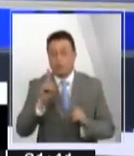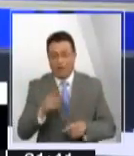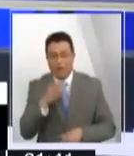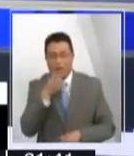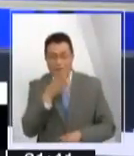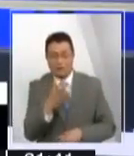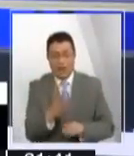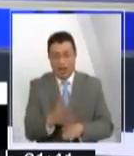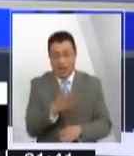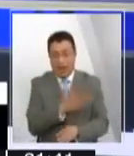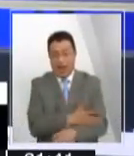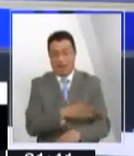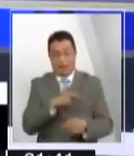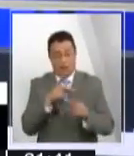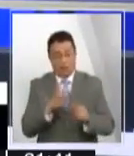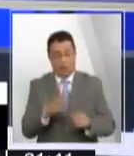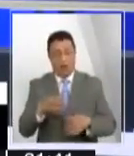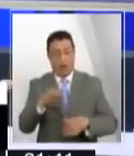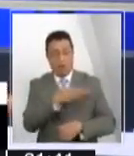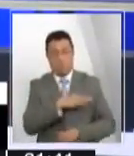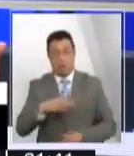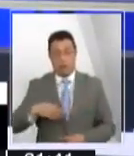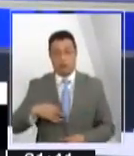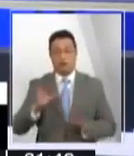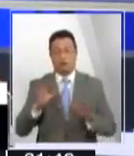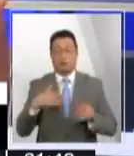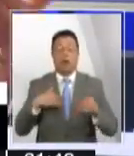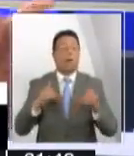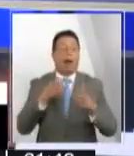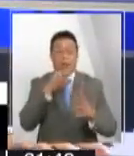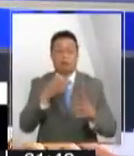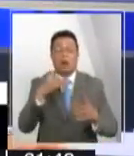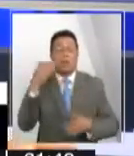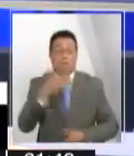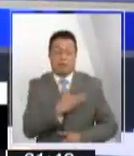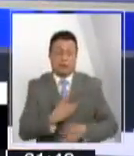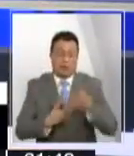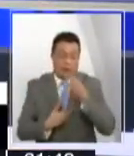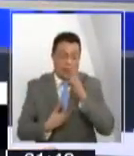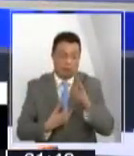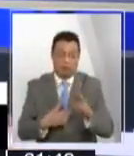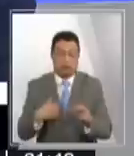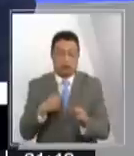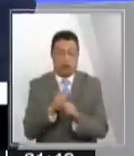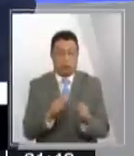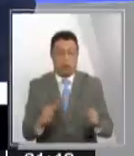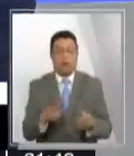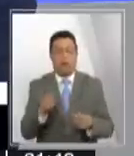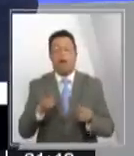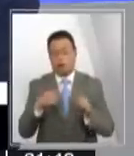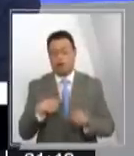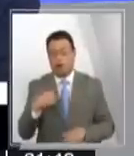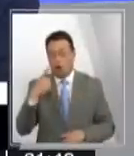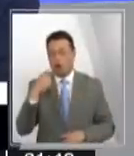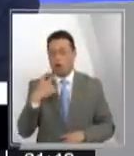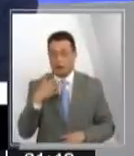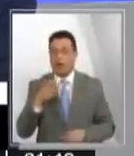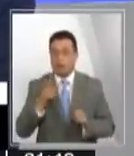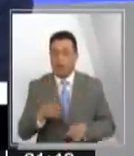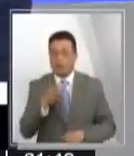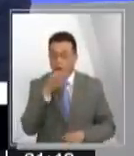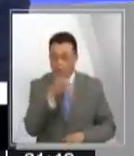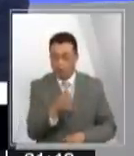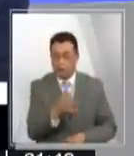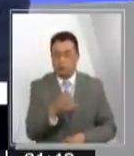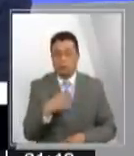antes de asumir la cartera de Justicia y haber dicho, Presidenta, no puedo por tales y cuales razones. Yo estimo que sí. Como no puedo prejuzgar lo